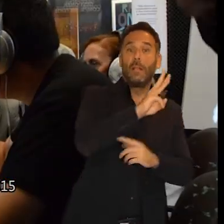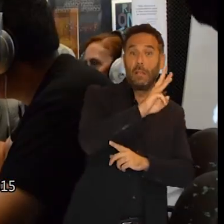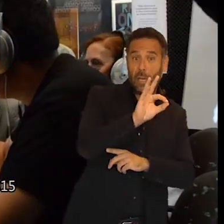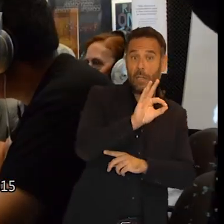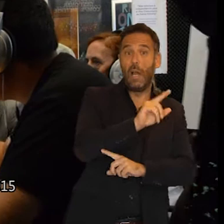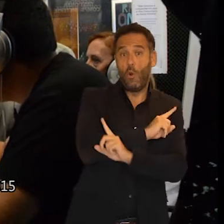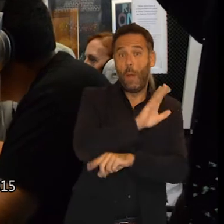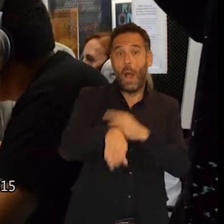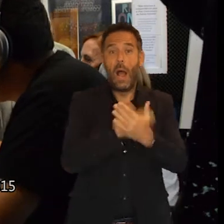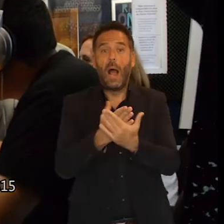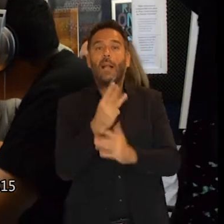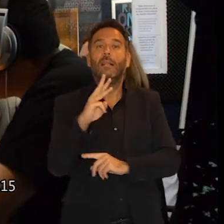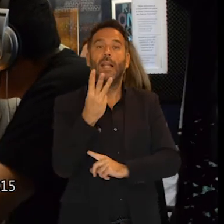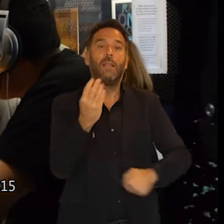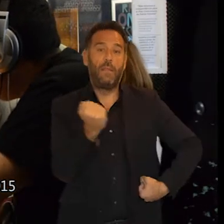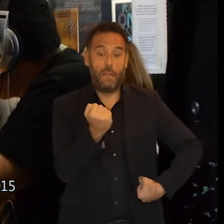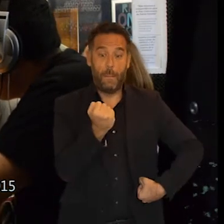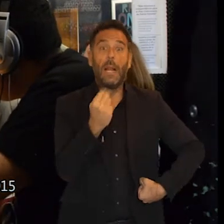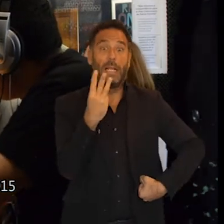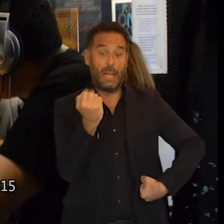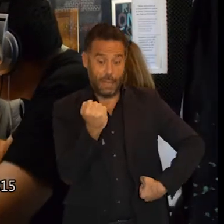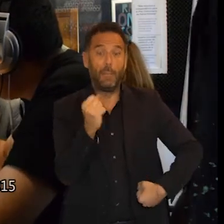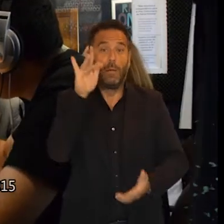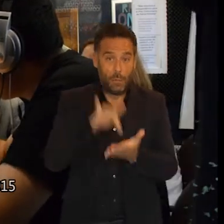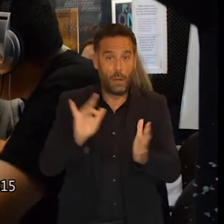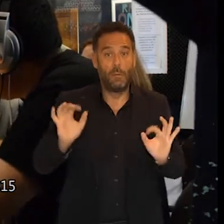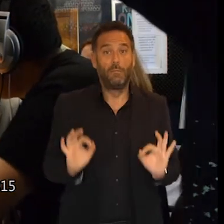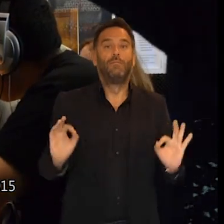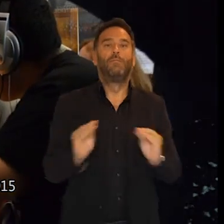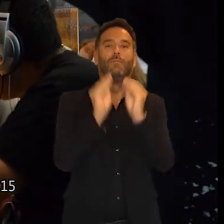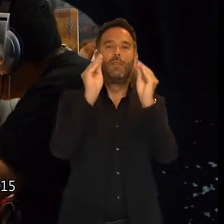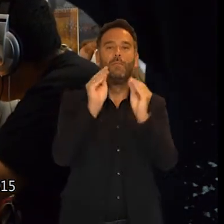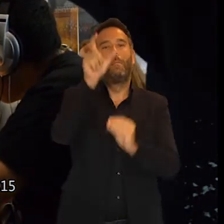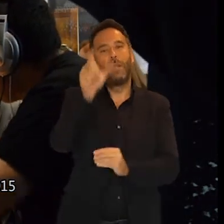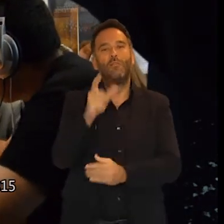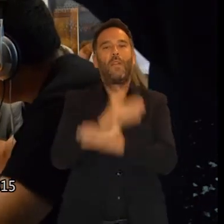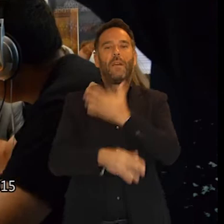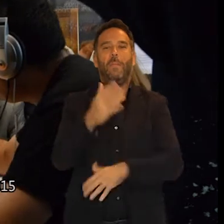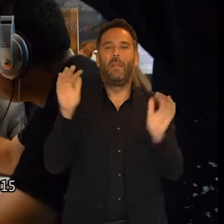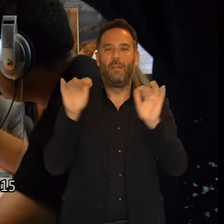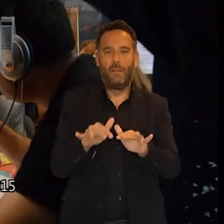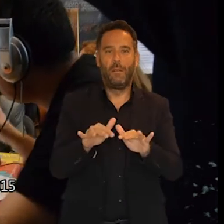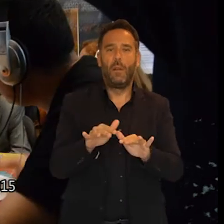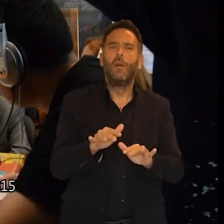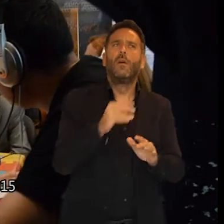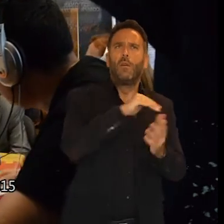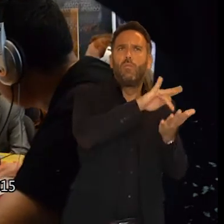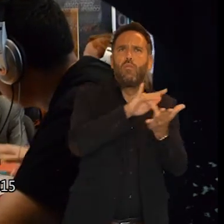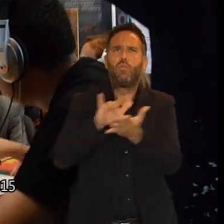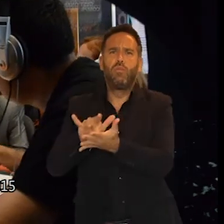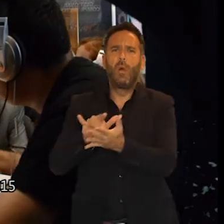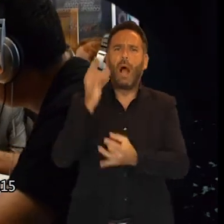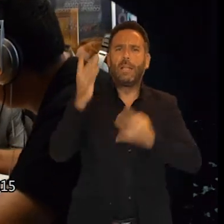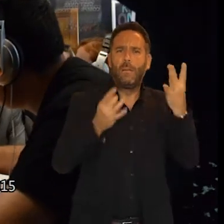3 de diciembre, coincidiendo con la celebración del Día Internacional de las Personas con Discapacidad. A lo largo de 4 jornadas se han programado una serie